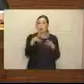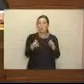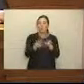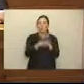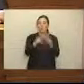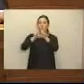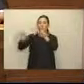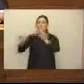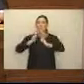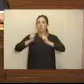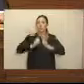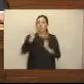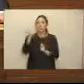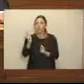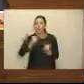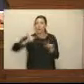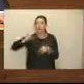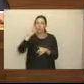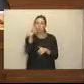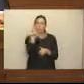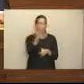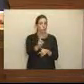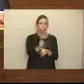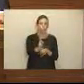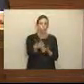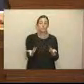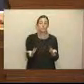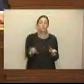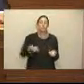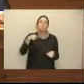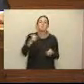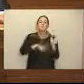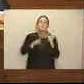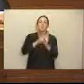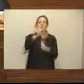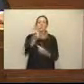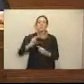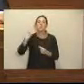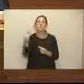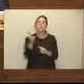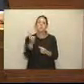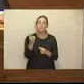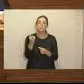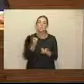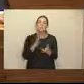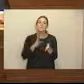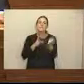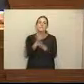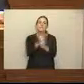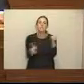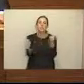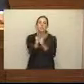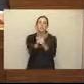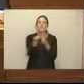proveedores y luego descubrimos que no era para pago a proveedores, y luego en la otra ley de presupuestos que definiésemos unas prioridades de